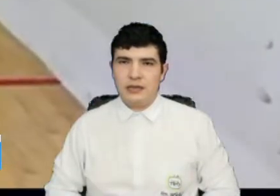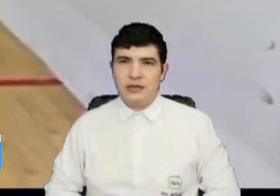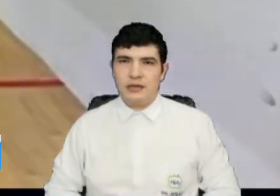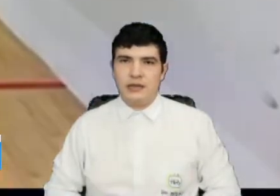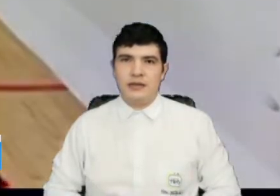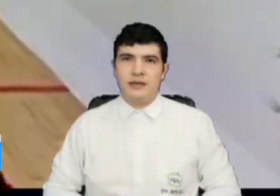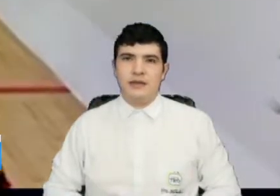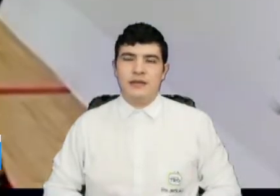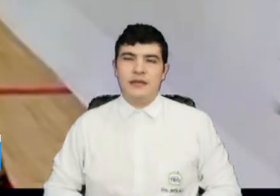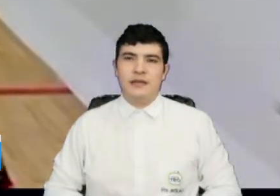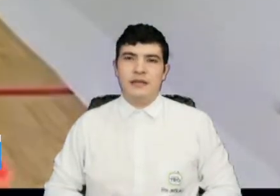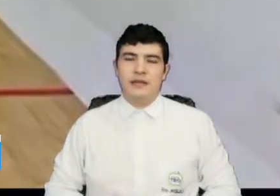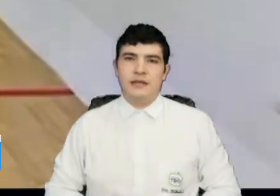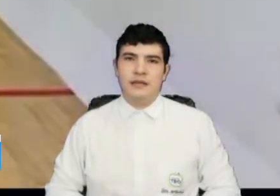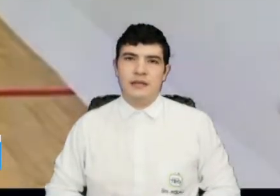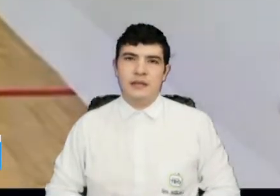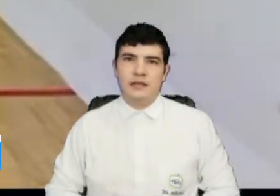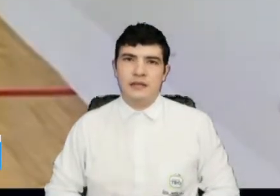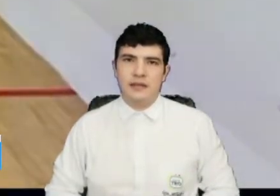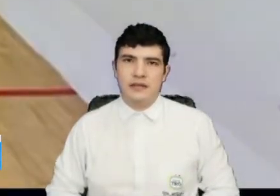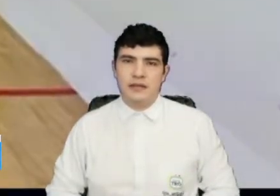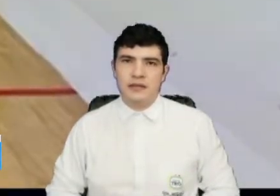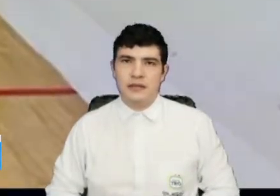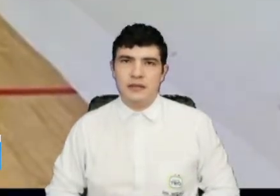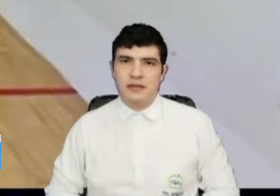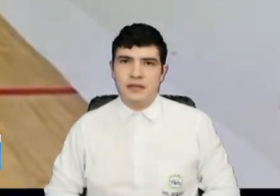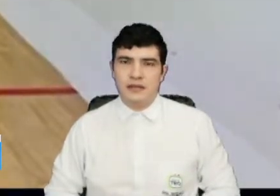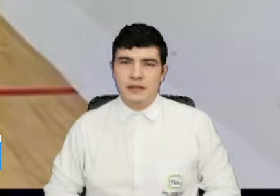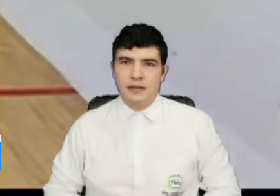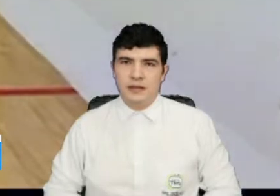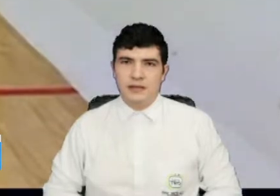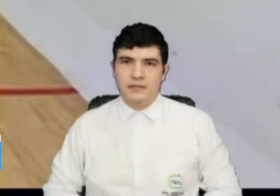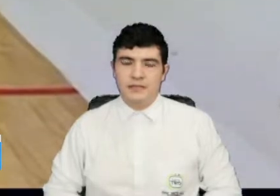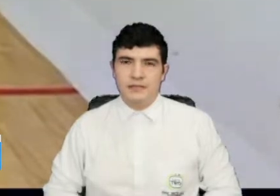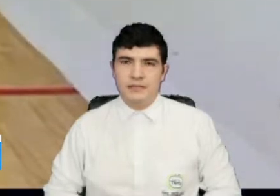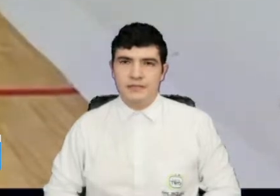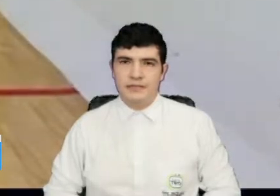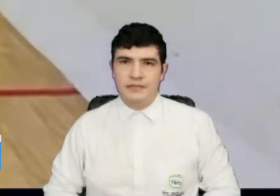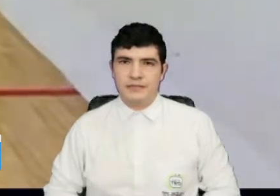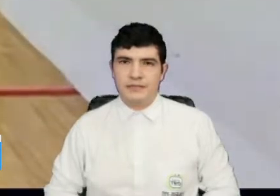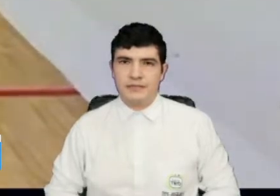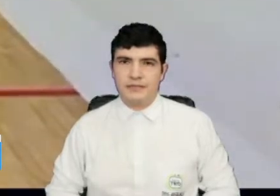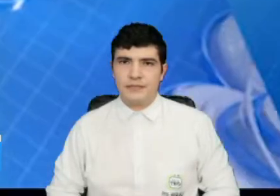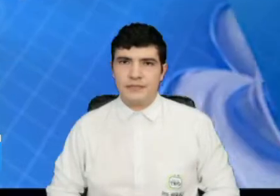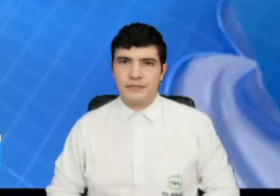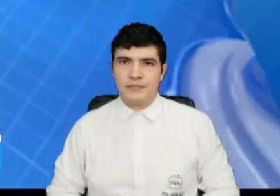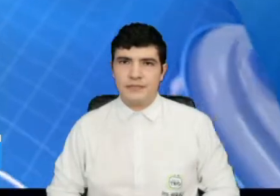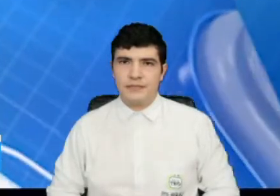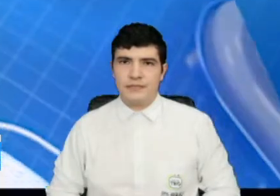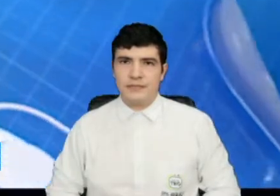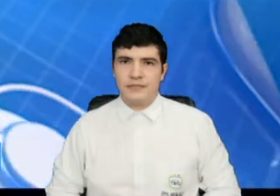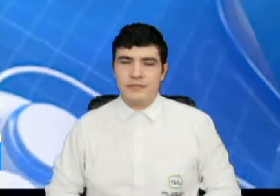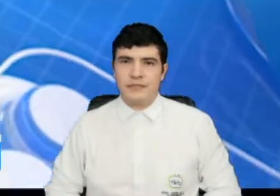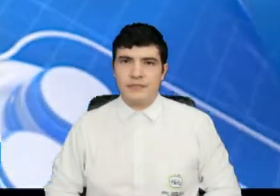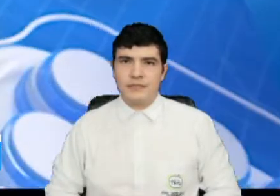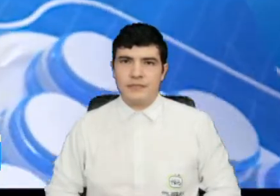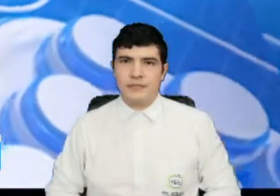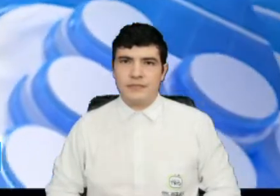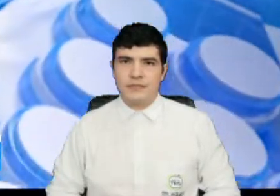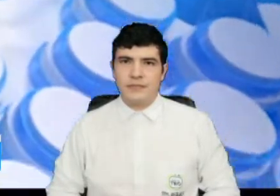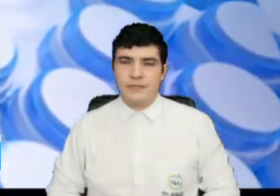Mientras tanto, disfrutan de la cancha, juegan, se divierten y esperan contribuir al crecimiento de este deporte en Colombia. Squash colombiano